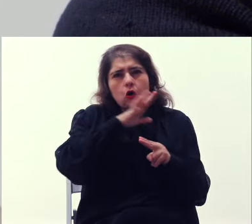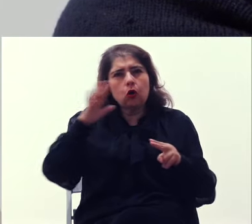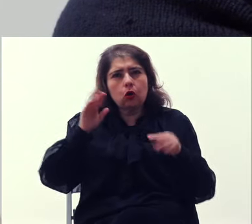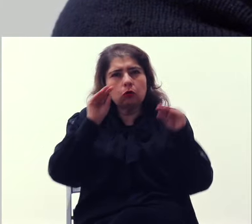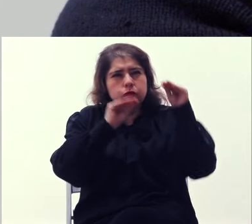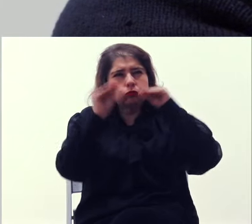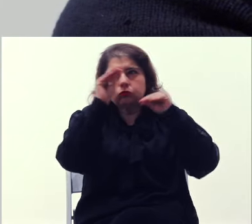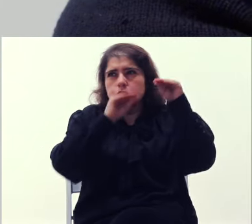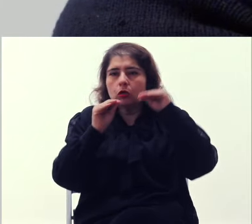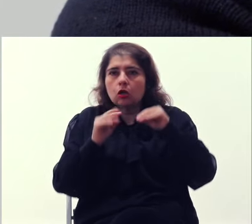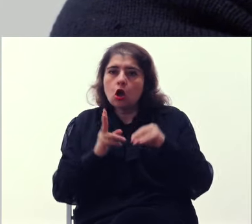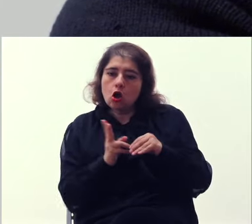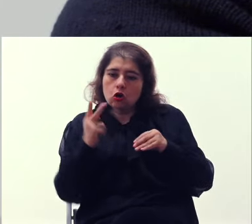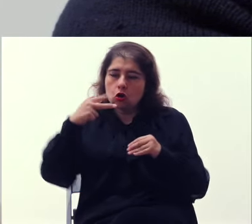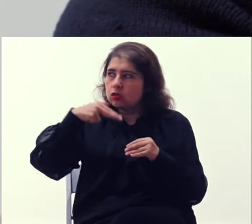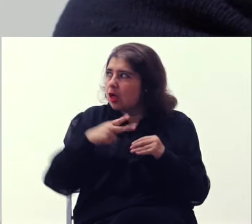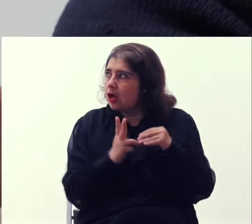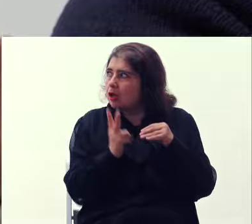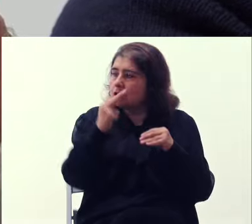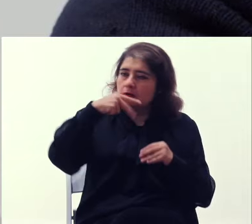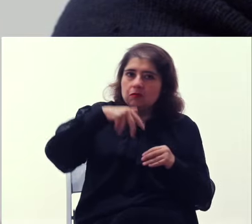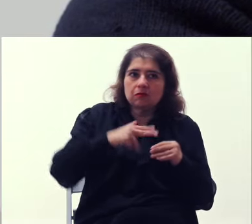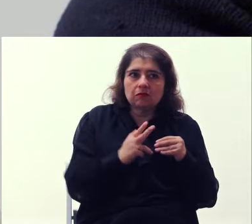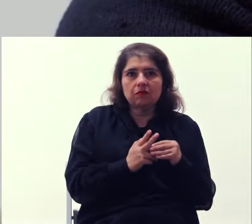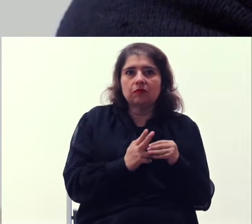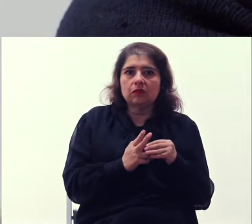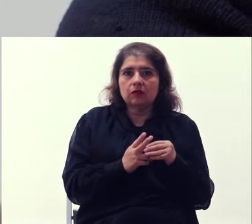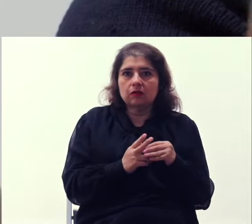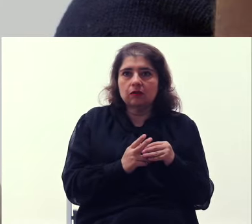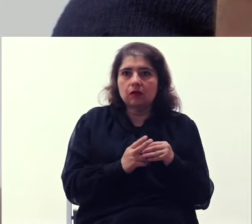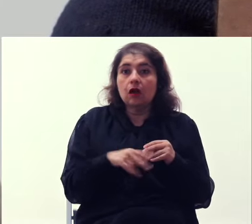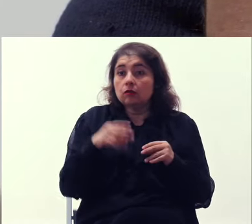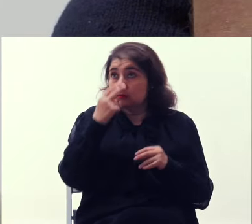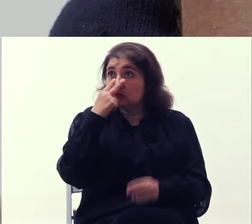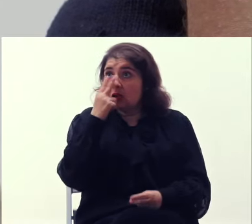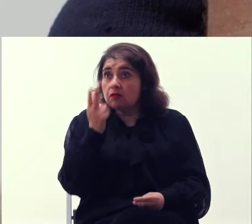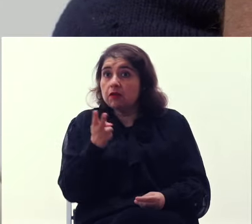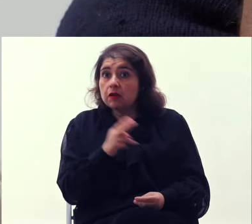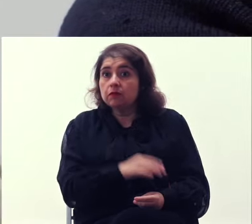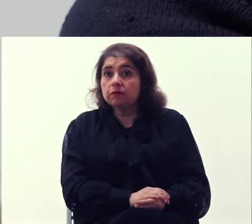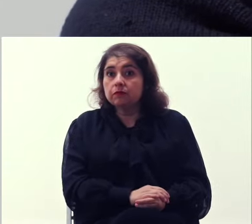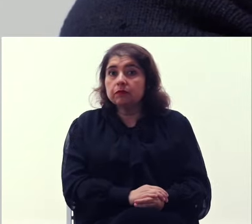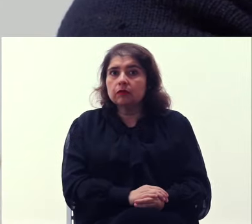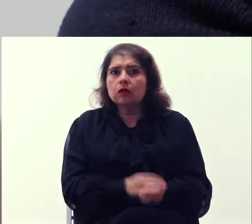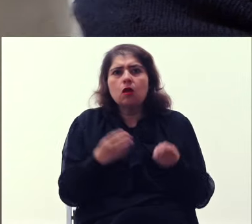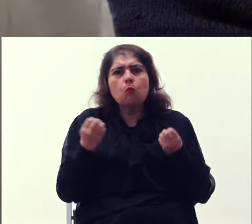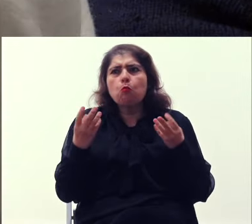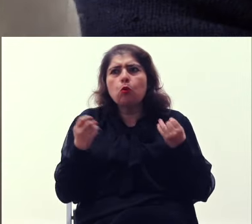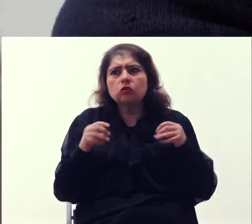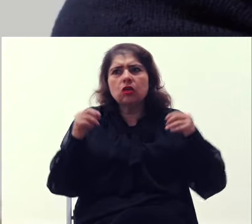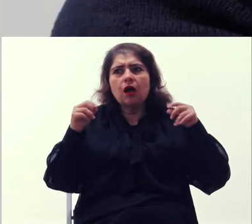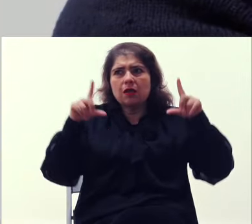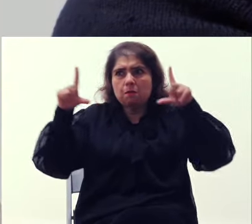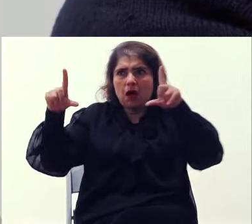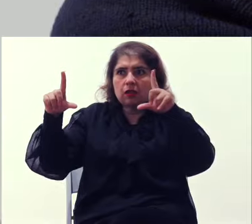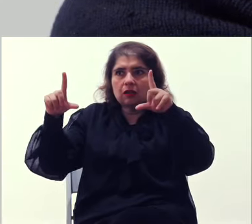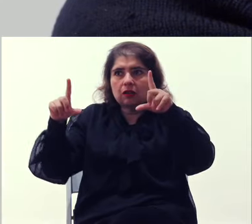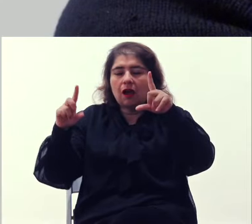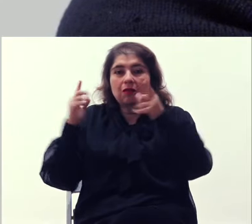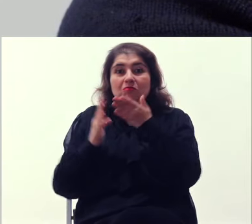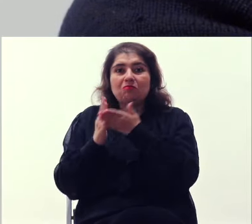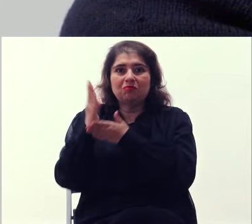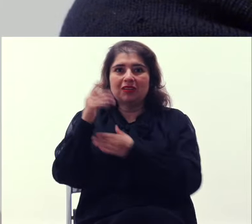esa forma, ¿no es cierto?, sintética, recortada, qué sé yo, que vemos de alguna manera proyecta también en muchas